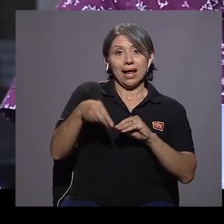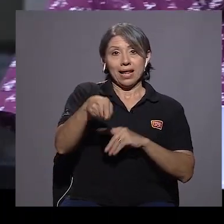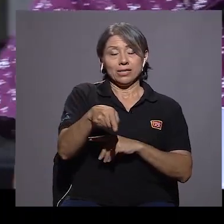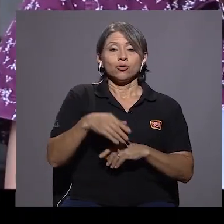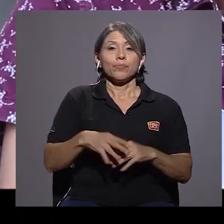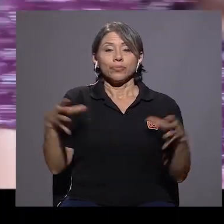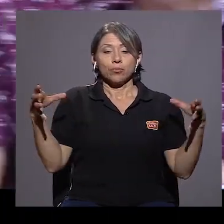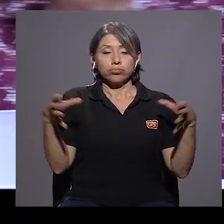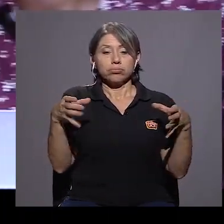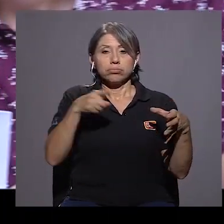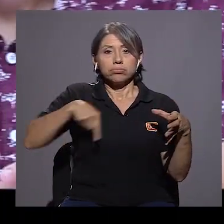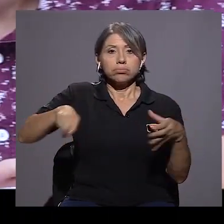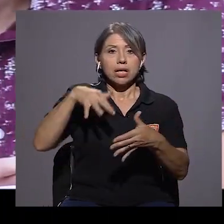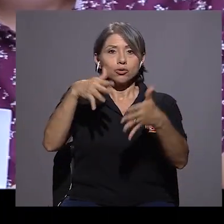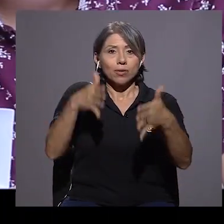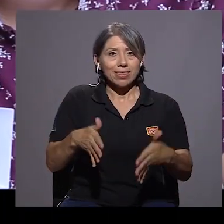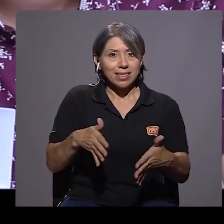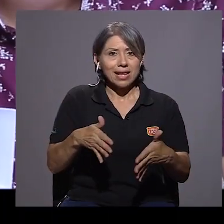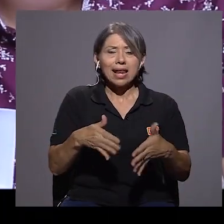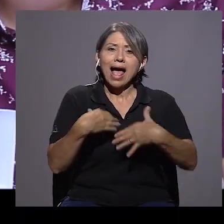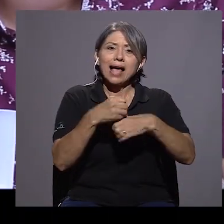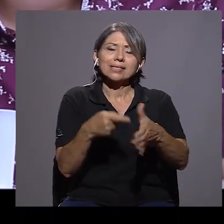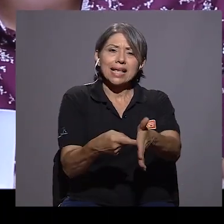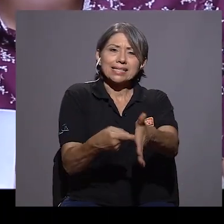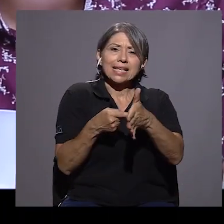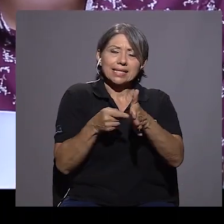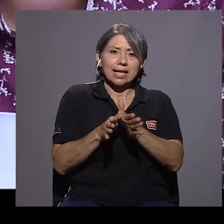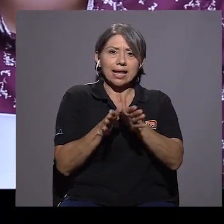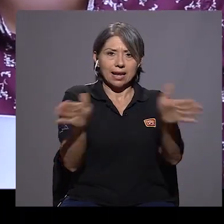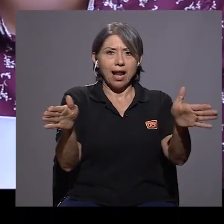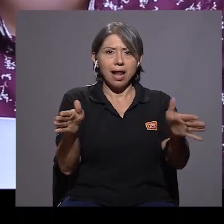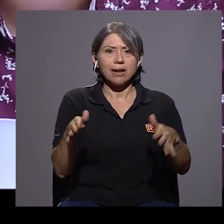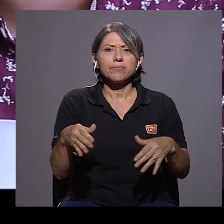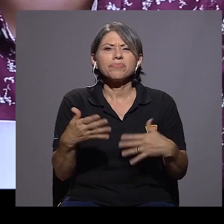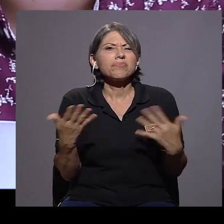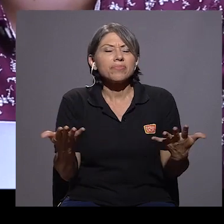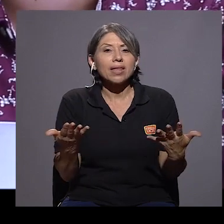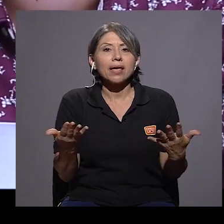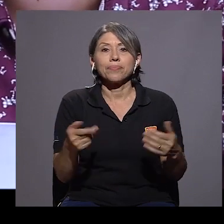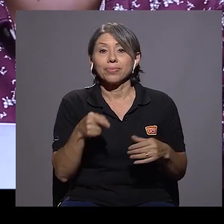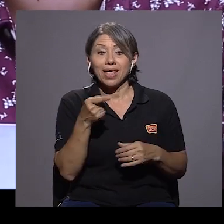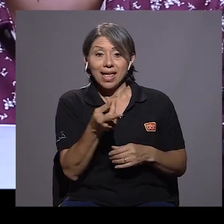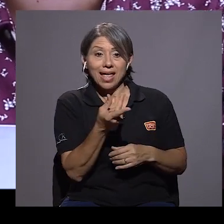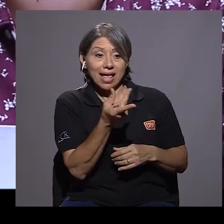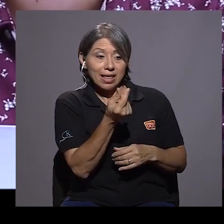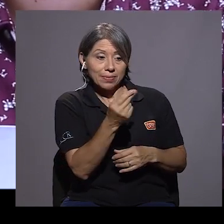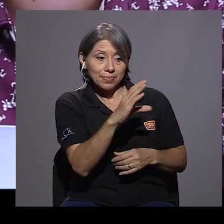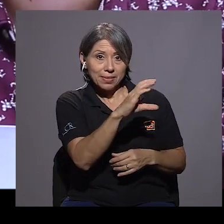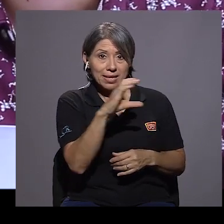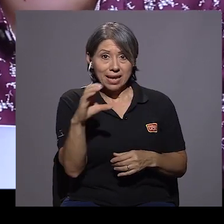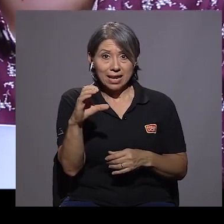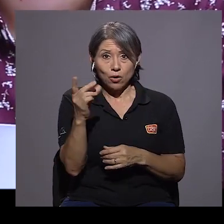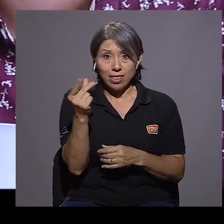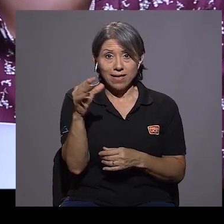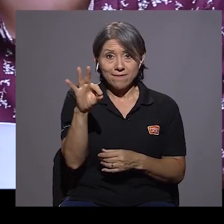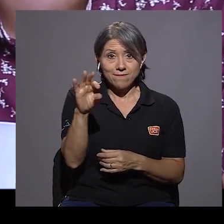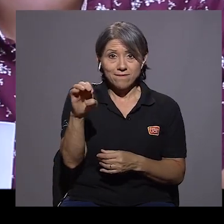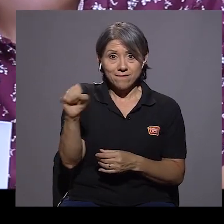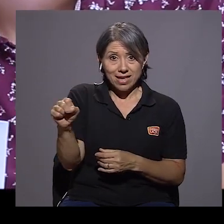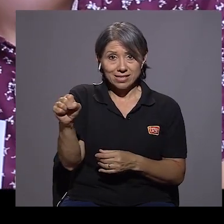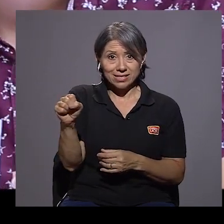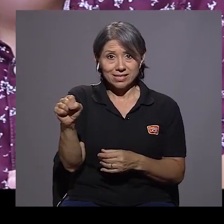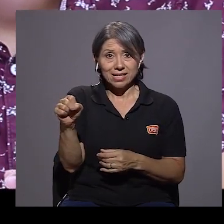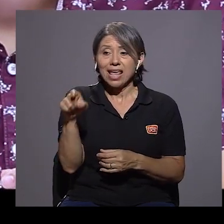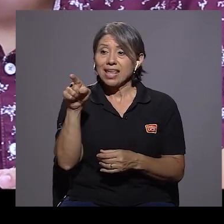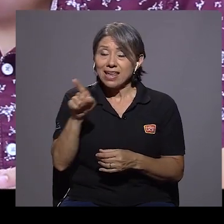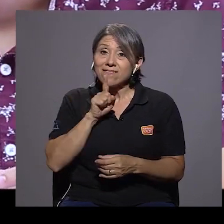Sí, para agregar a eso, la exigencia del movimiento estudiantil a nivel general es específicamente que el redireccionamiento que se